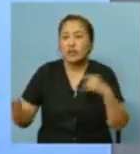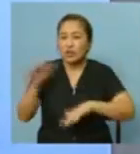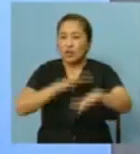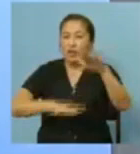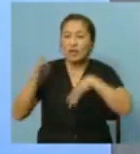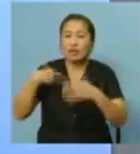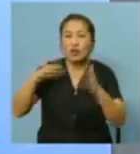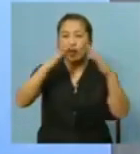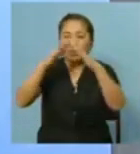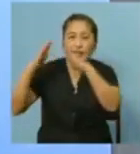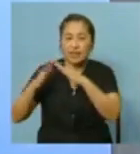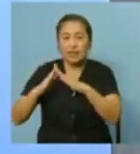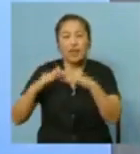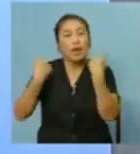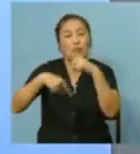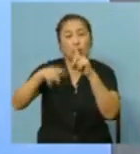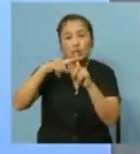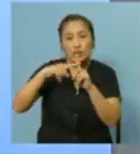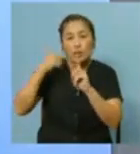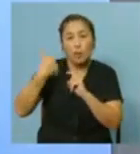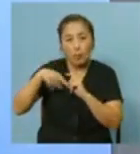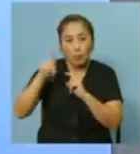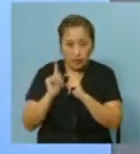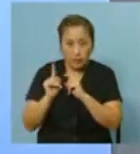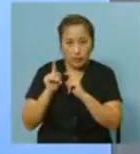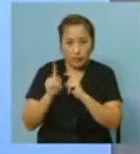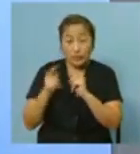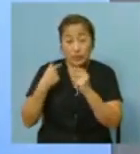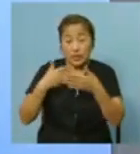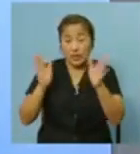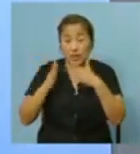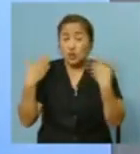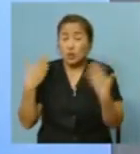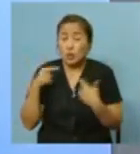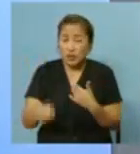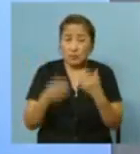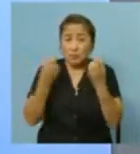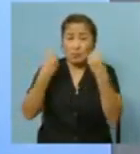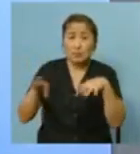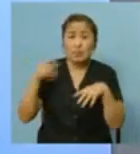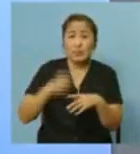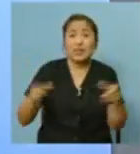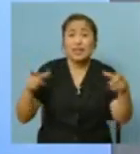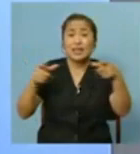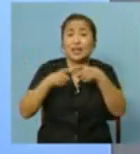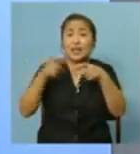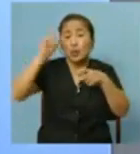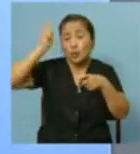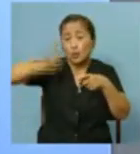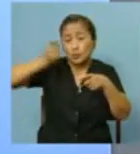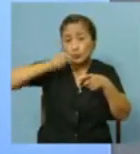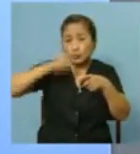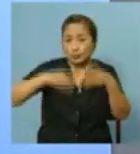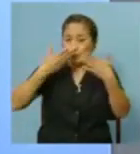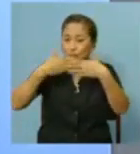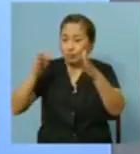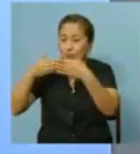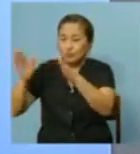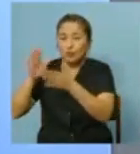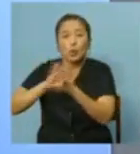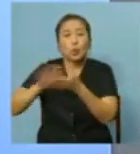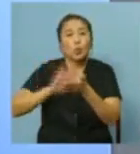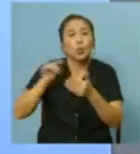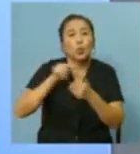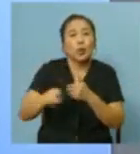hábitat también es muy positivo pero se va a abrir en este año muy probablemente ya el centro judicial hemos abierto una